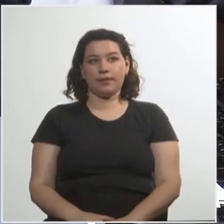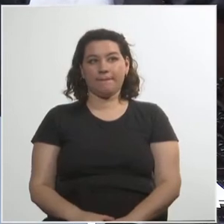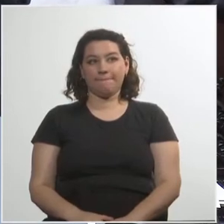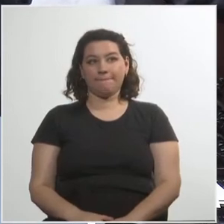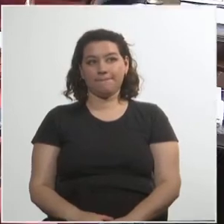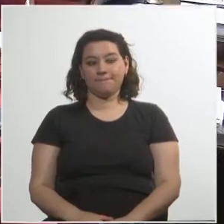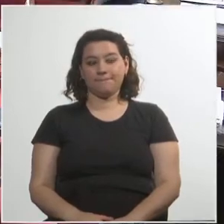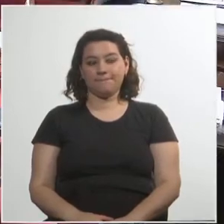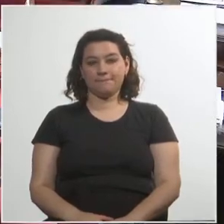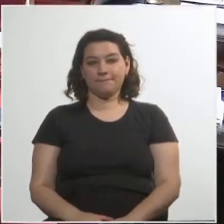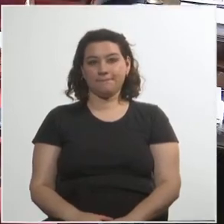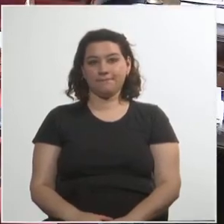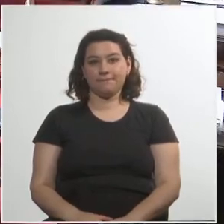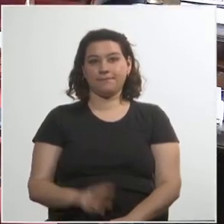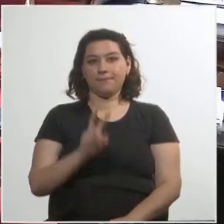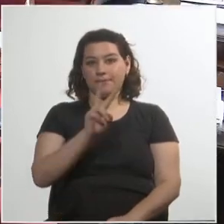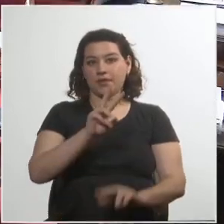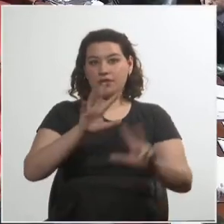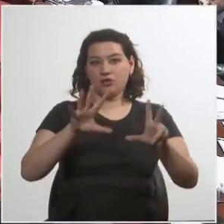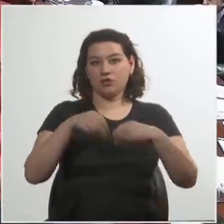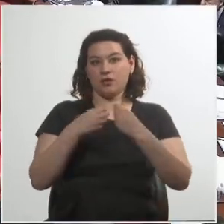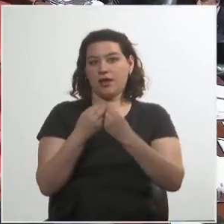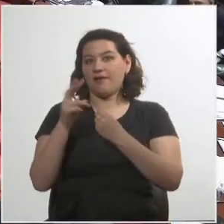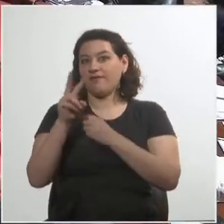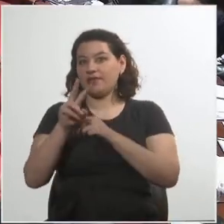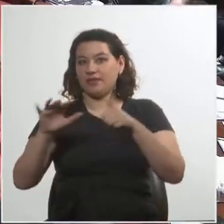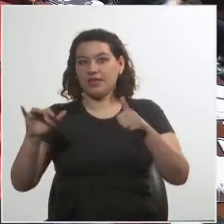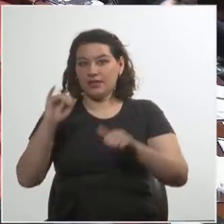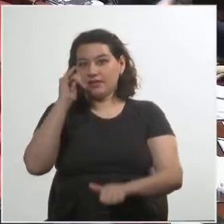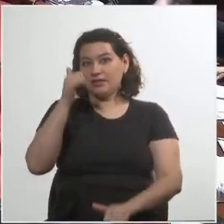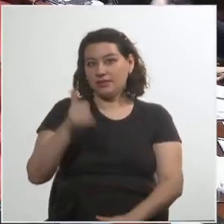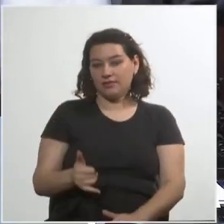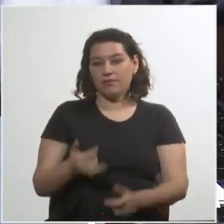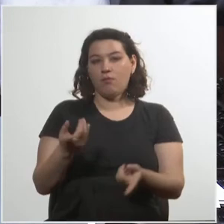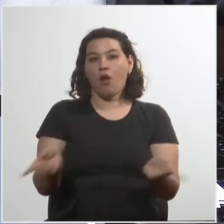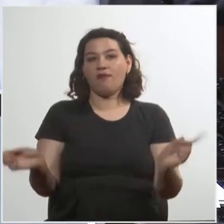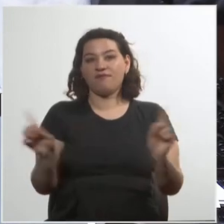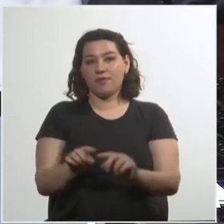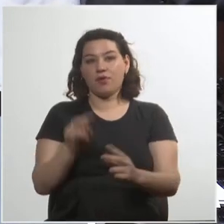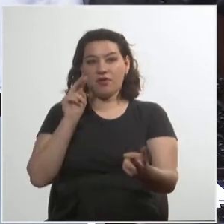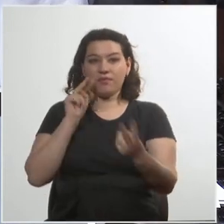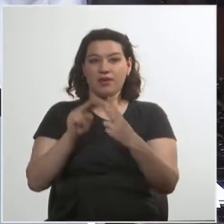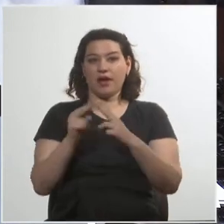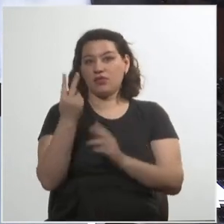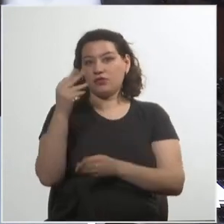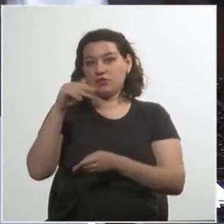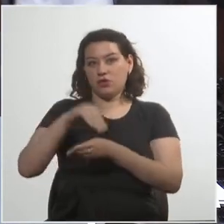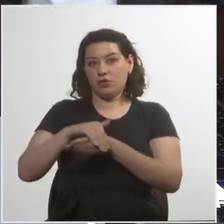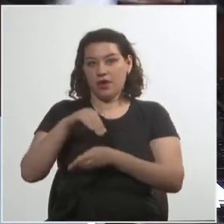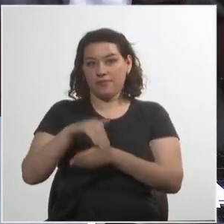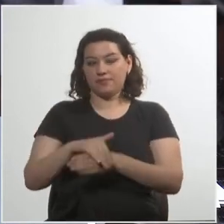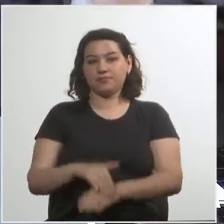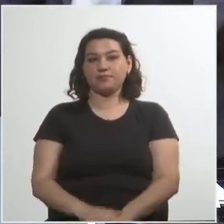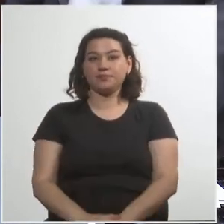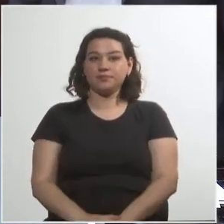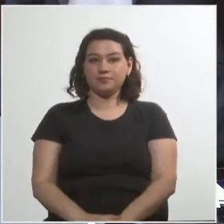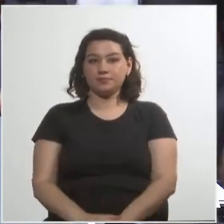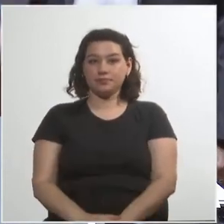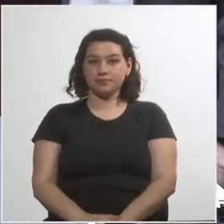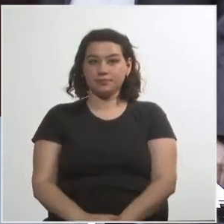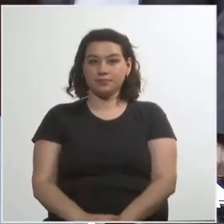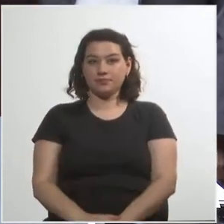26 en 28 volvemos a las 14 horas al plenario